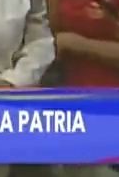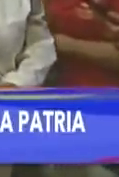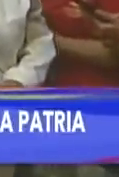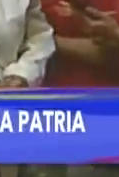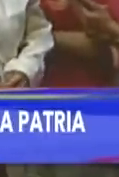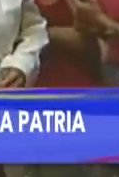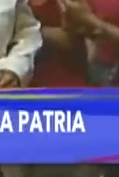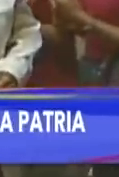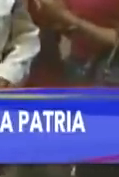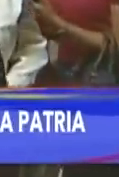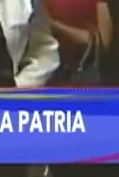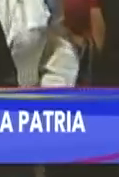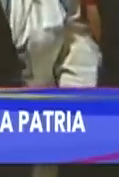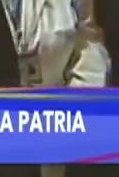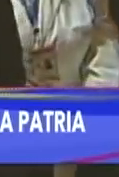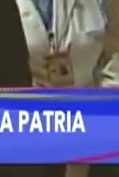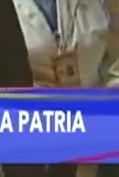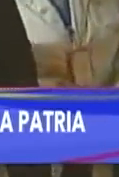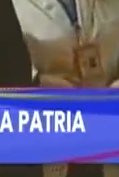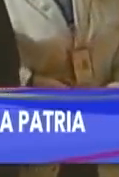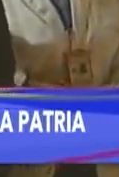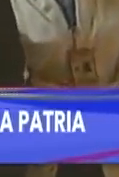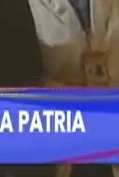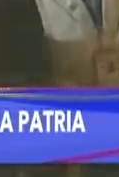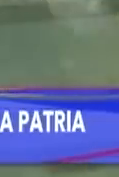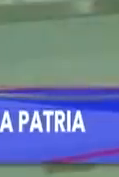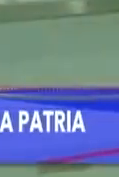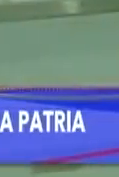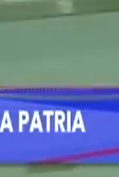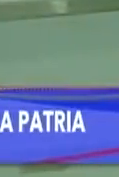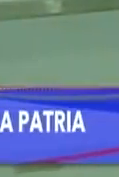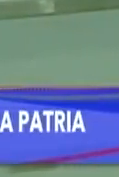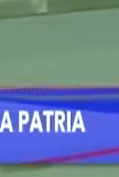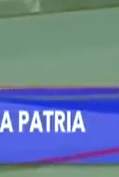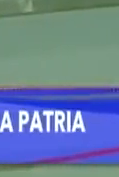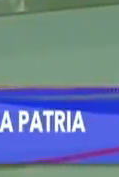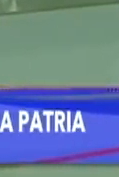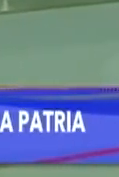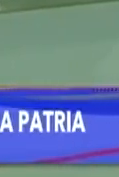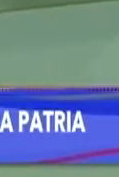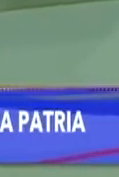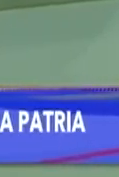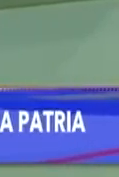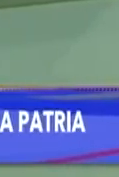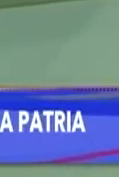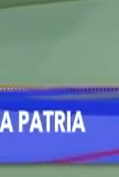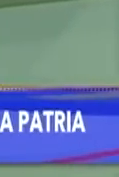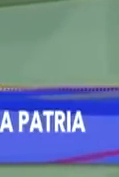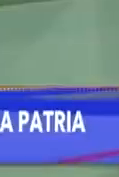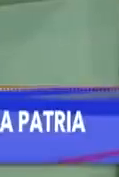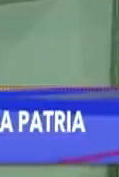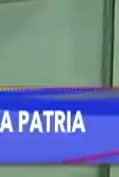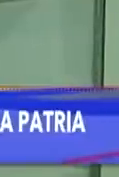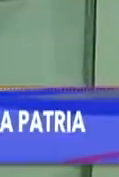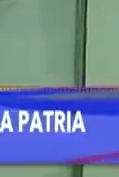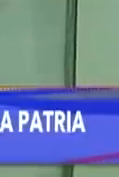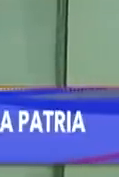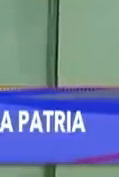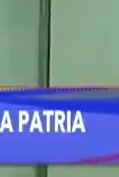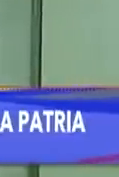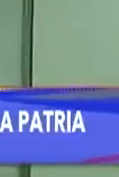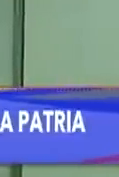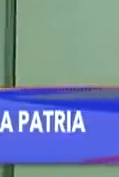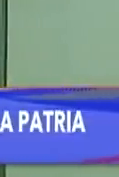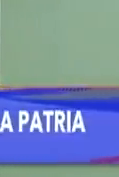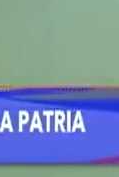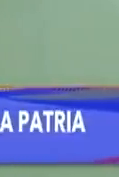como usted lo dice y lo decía nuestro comandante Chávez, salud gratuita para nuestro pueblo. Gracias, presidente. Bueno, presidente, también